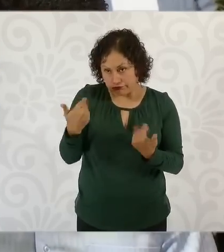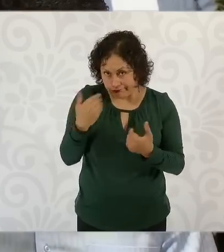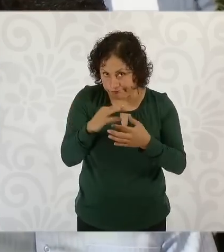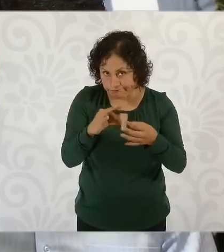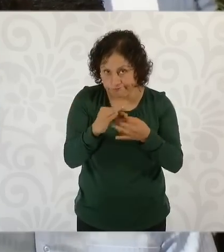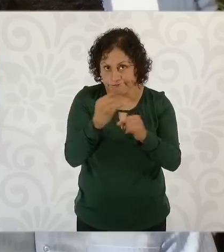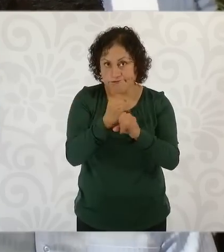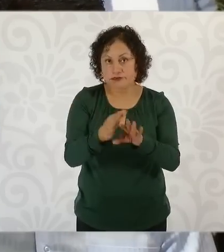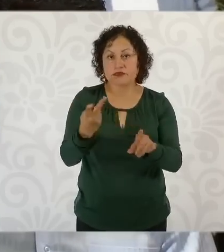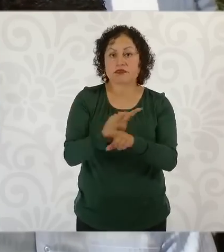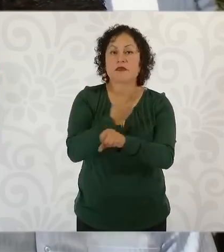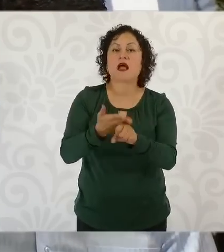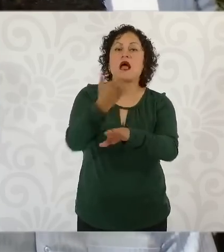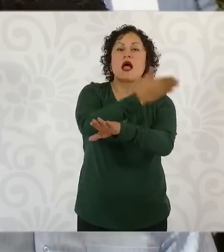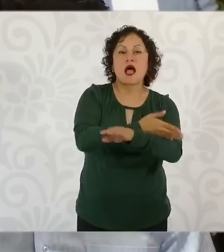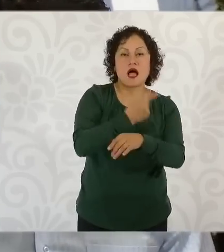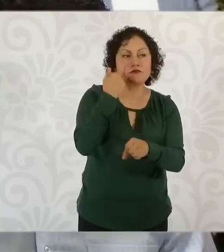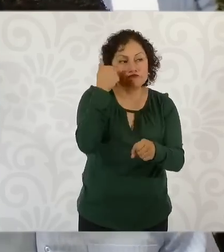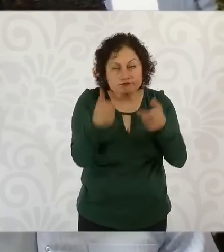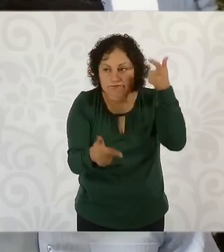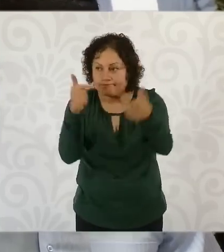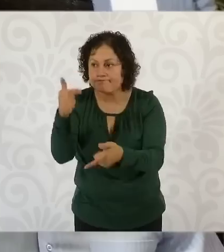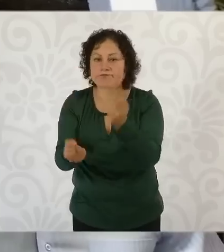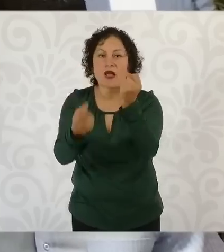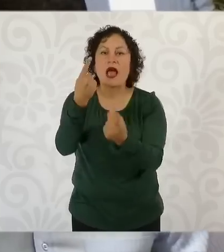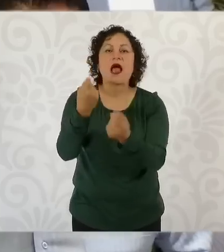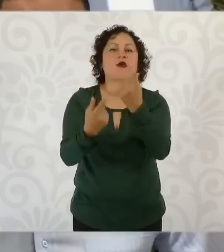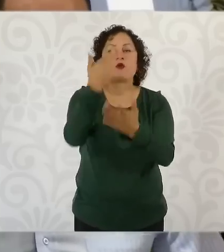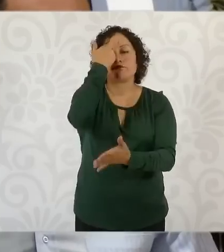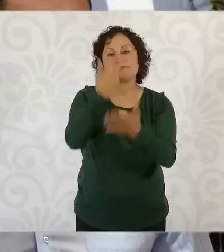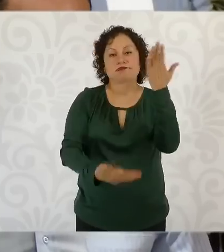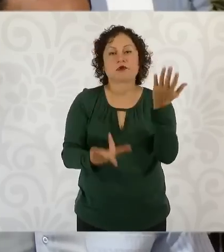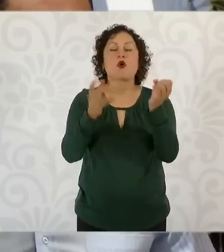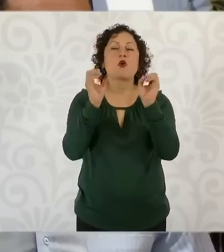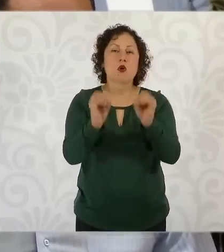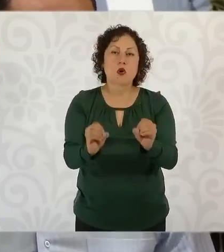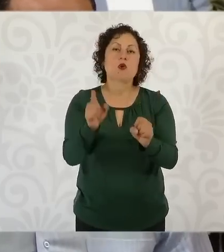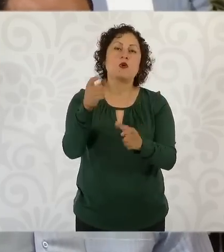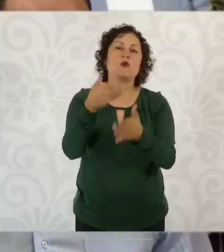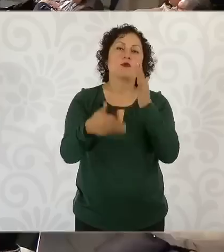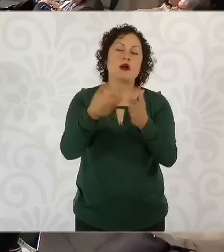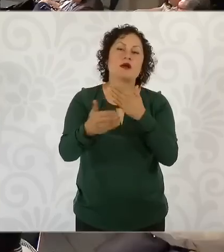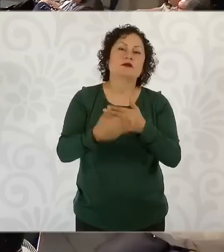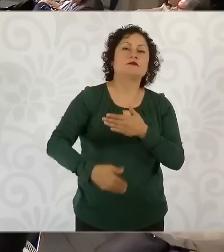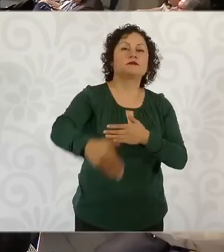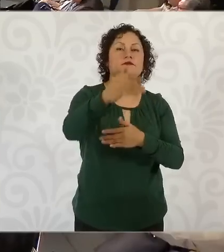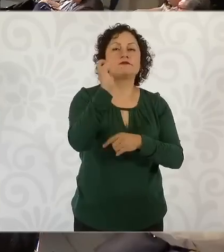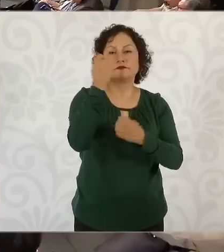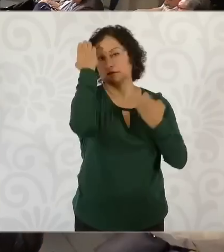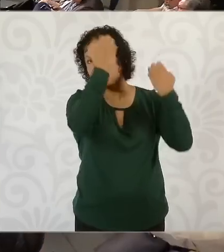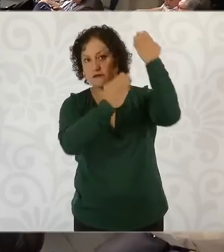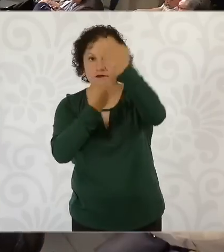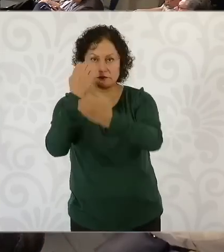hubo alguna detección de irregularidades y si entonces haría falta la revisión necesaria para un procedimiento en dicha fiscalía que se lleven